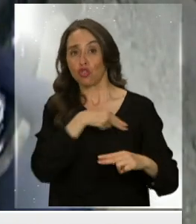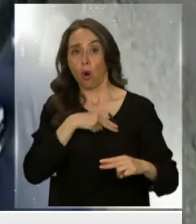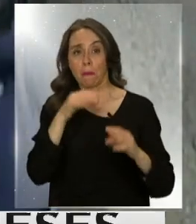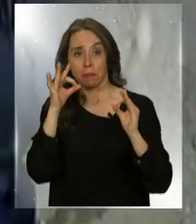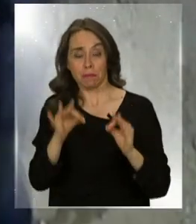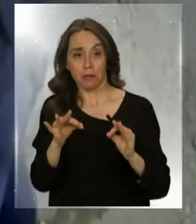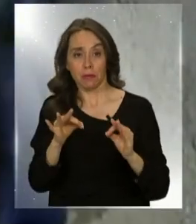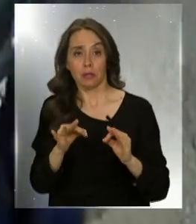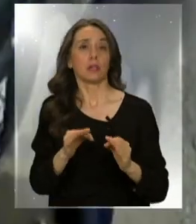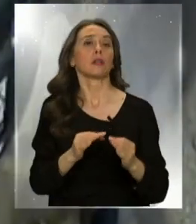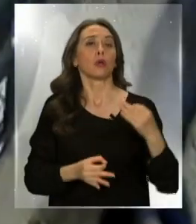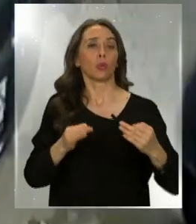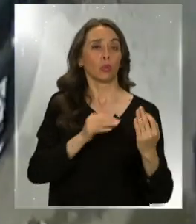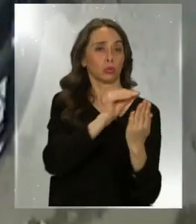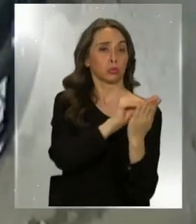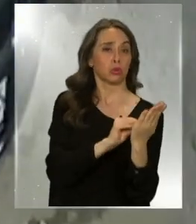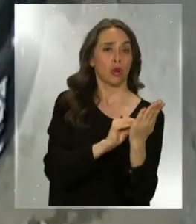se despachó una orden de detención